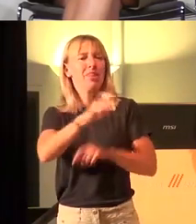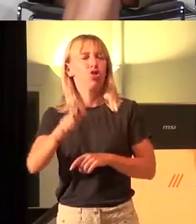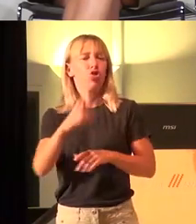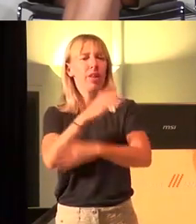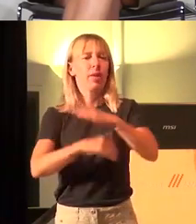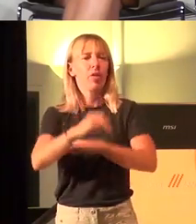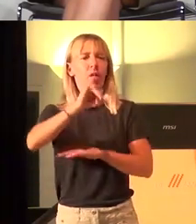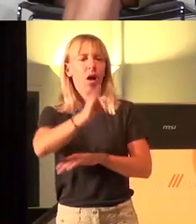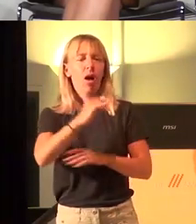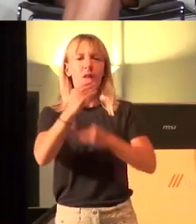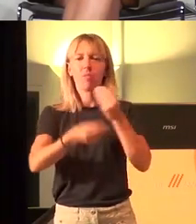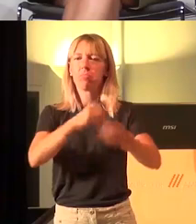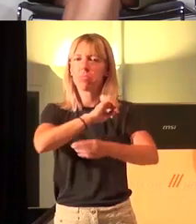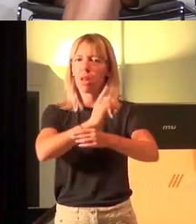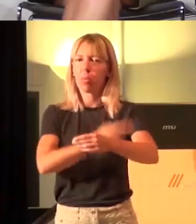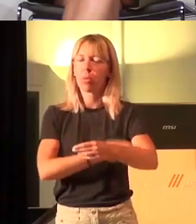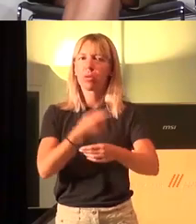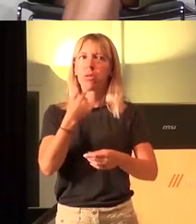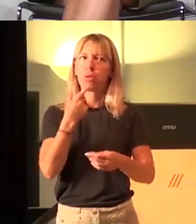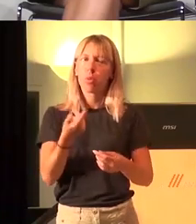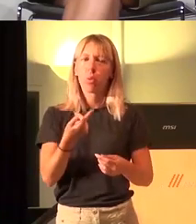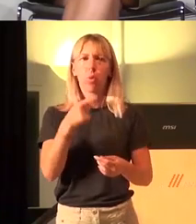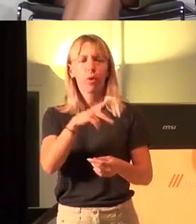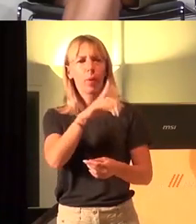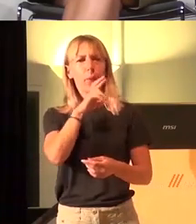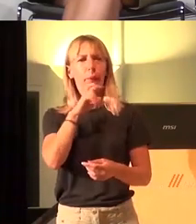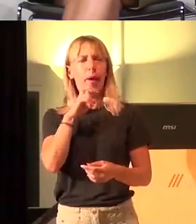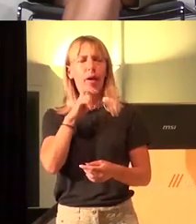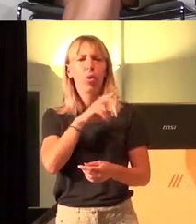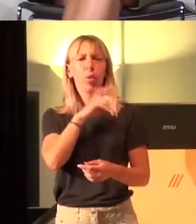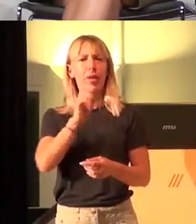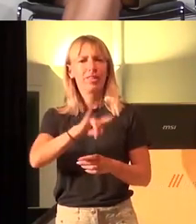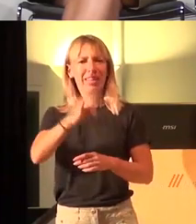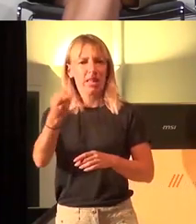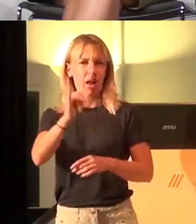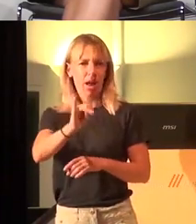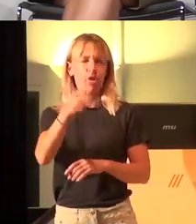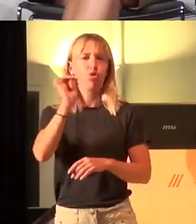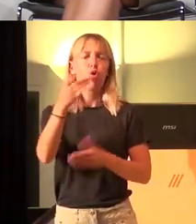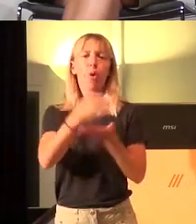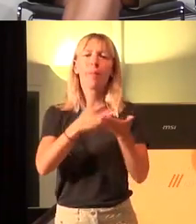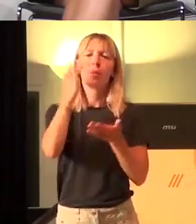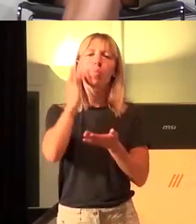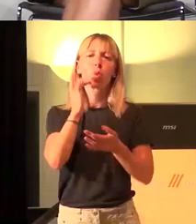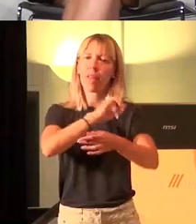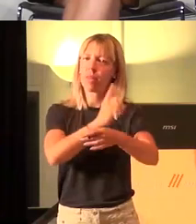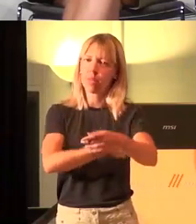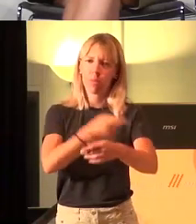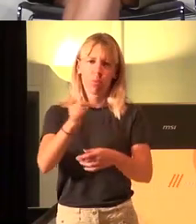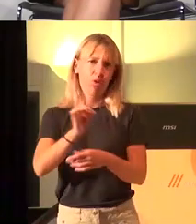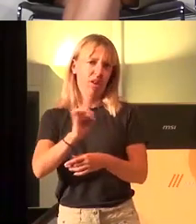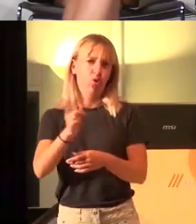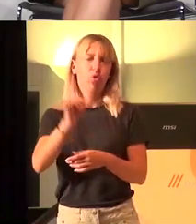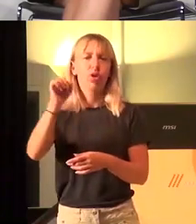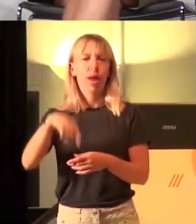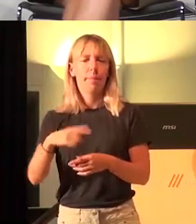algún deporte, dice, esto tiene un valor extra. No solamente está la parte puramente deportiva,